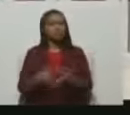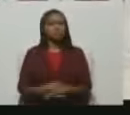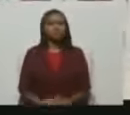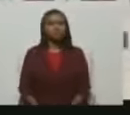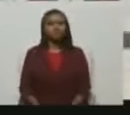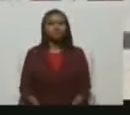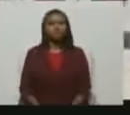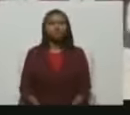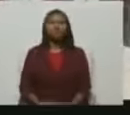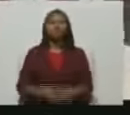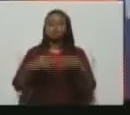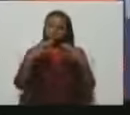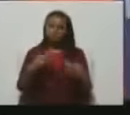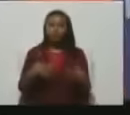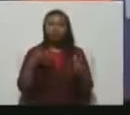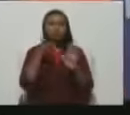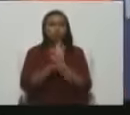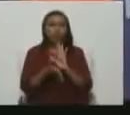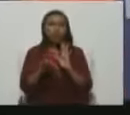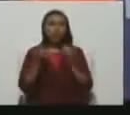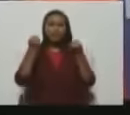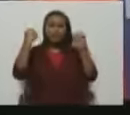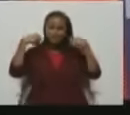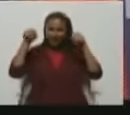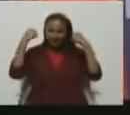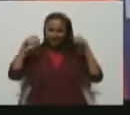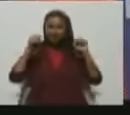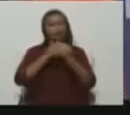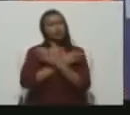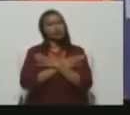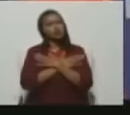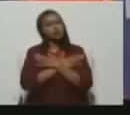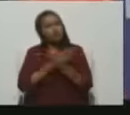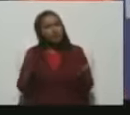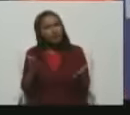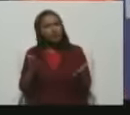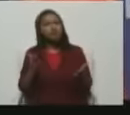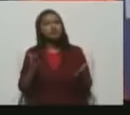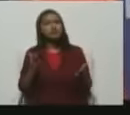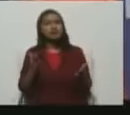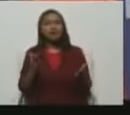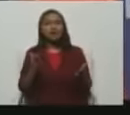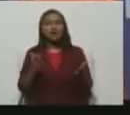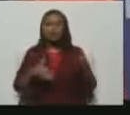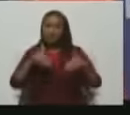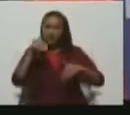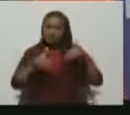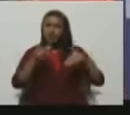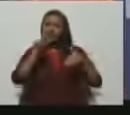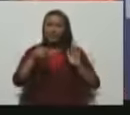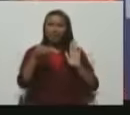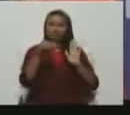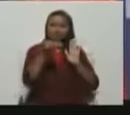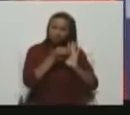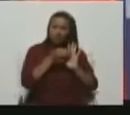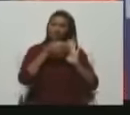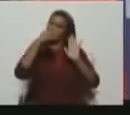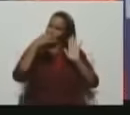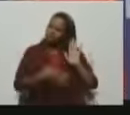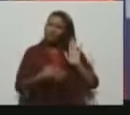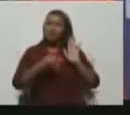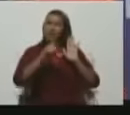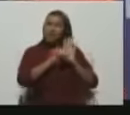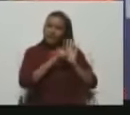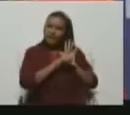del ejercicio de la soberanía a través del sufragio y el estricto apego a las leyes de la República para el máximo